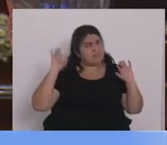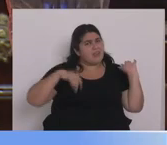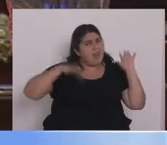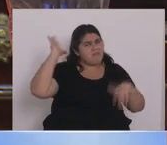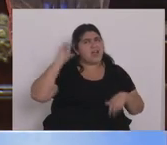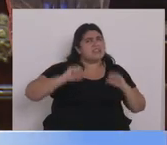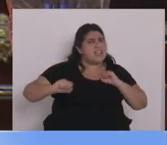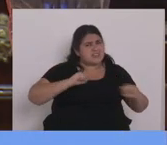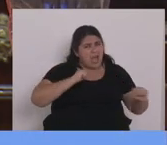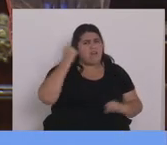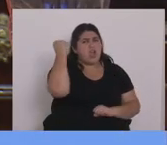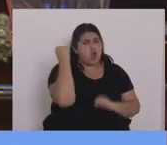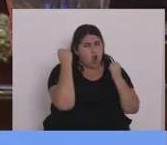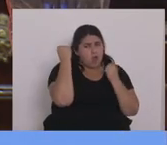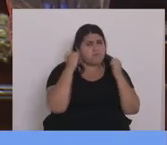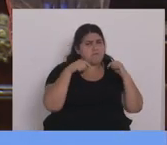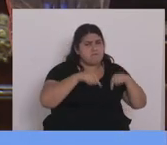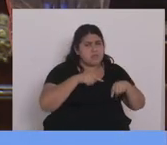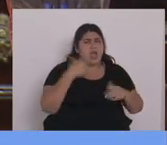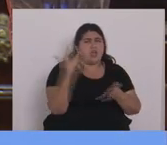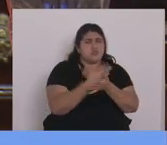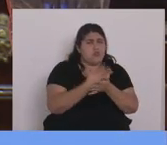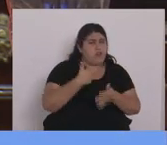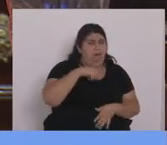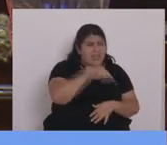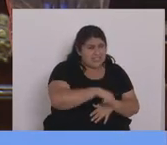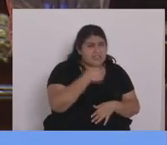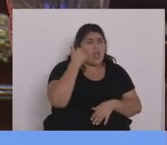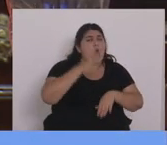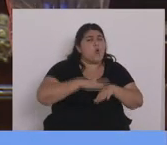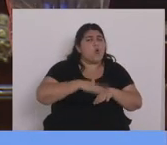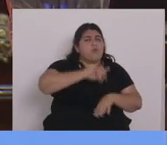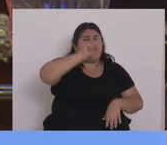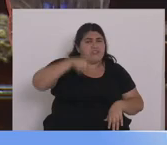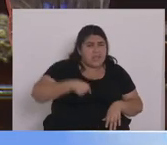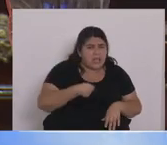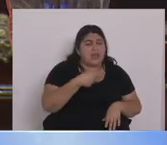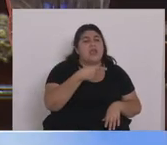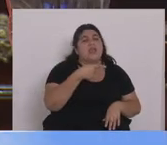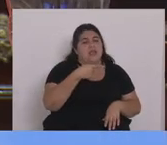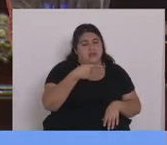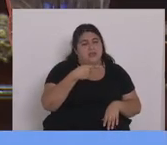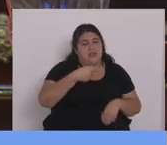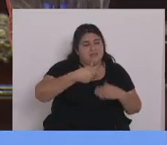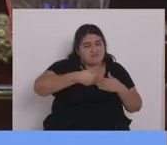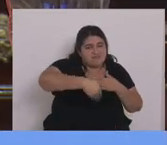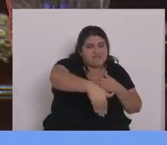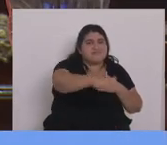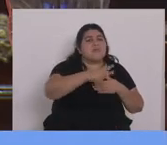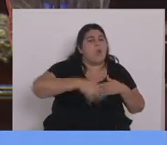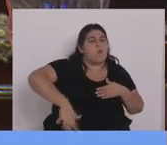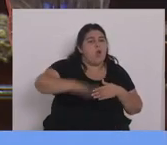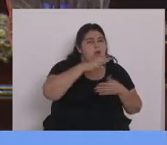estafa económica que sufrió la economía de la República Argentina, cuyas consecuencias las va a sufrir el pueblo ya